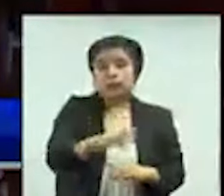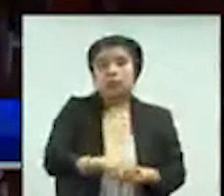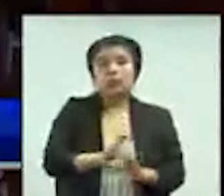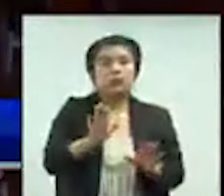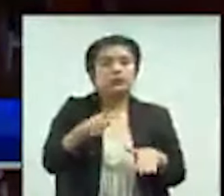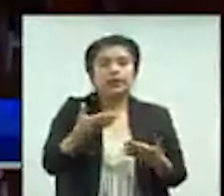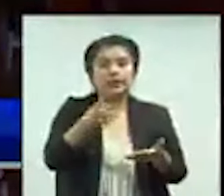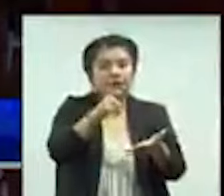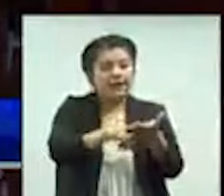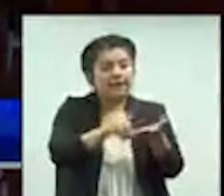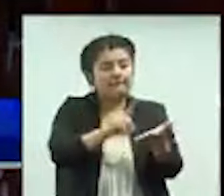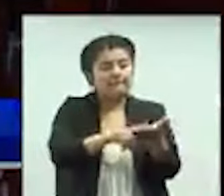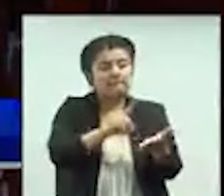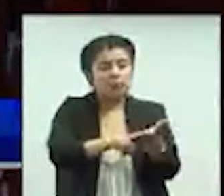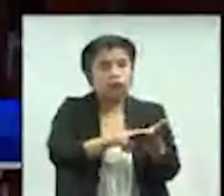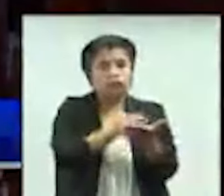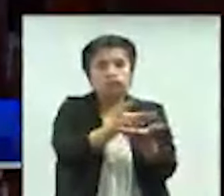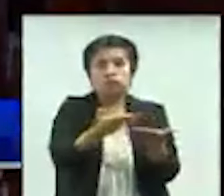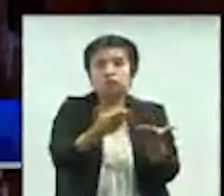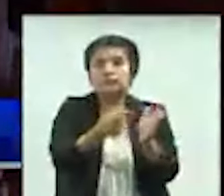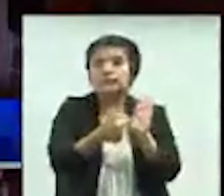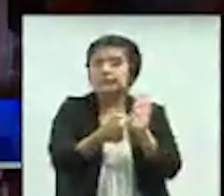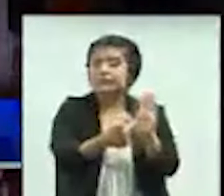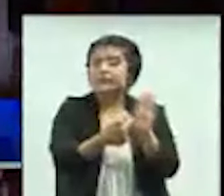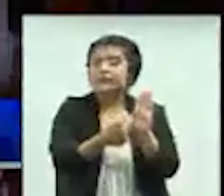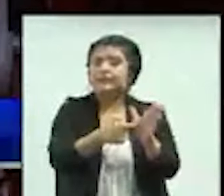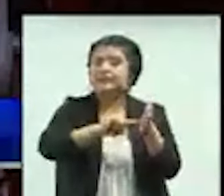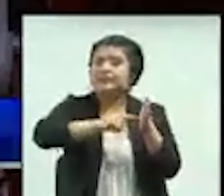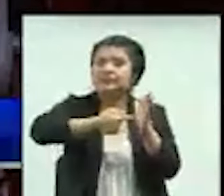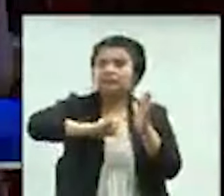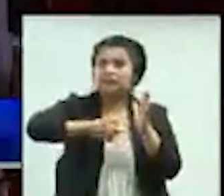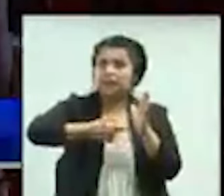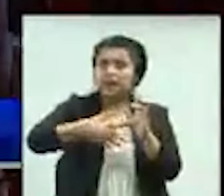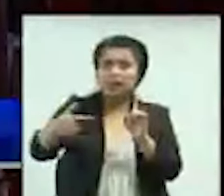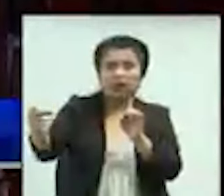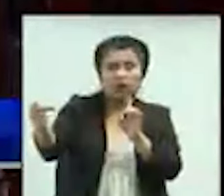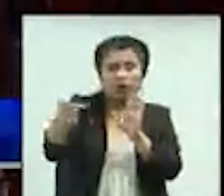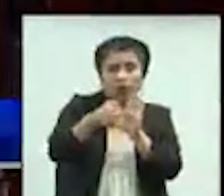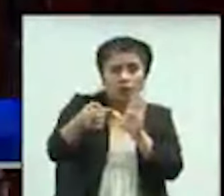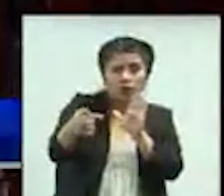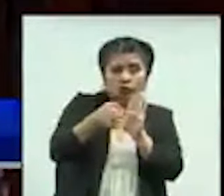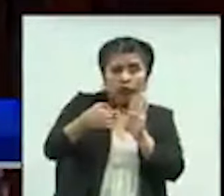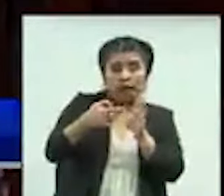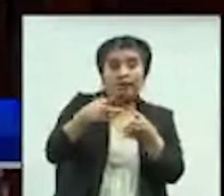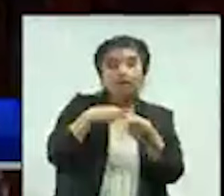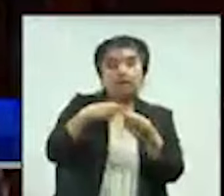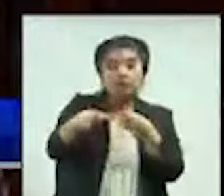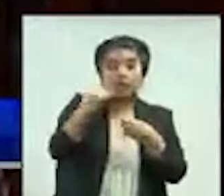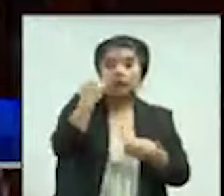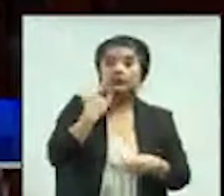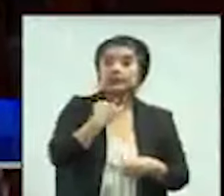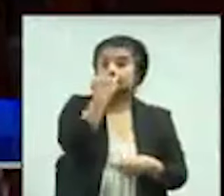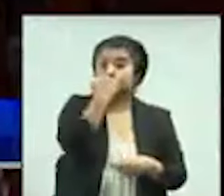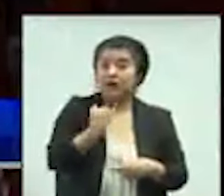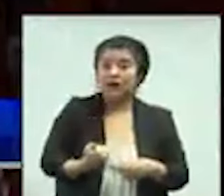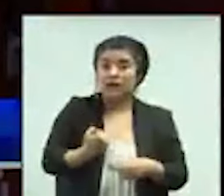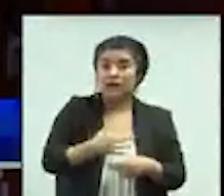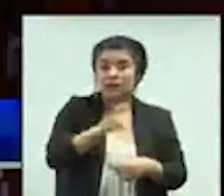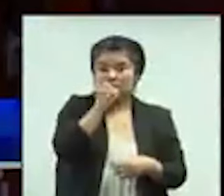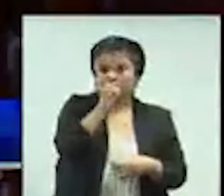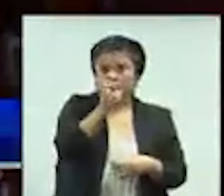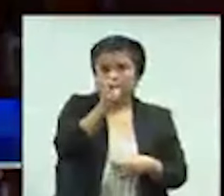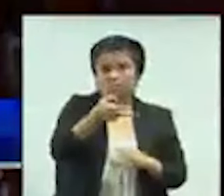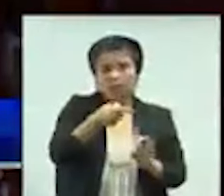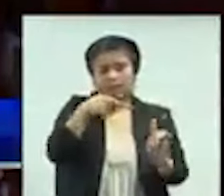ese voto se traduce en contra del pueblo de Israel y es un